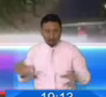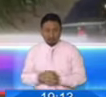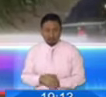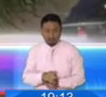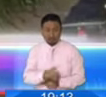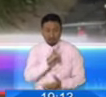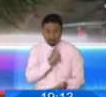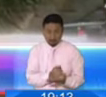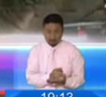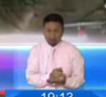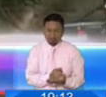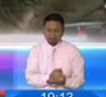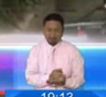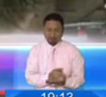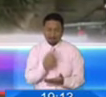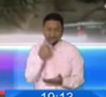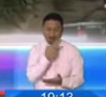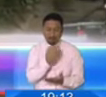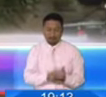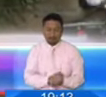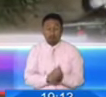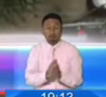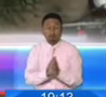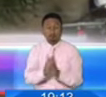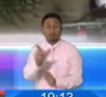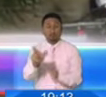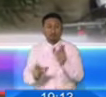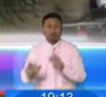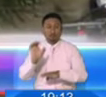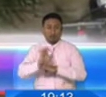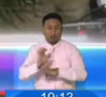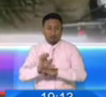lo cumplió. Le pido al pueblo ecuatoriano